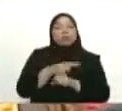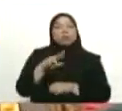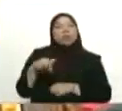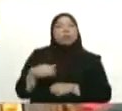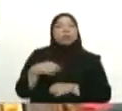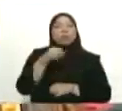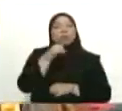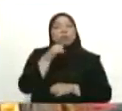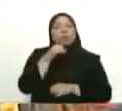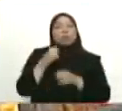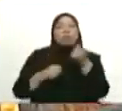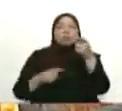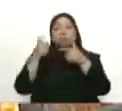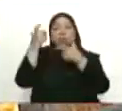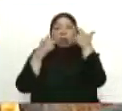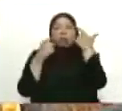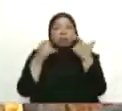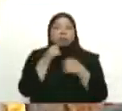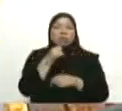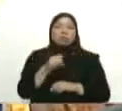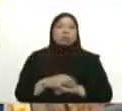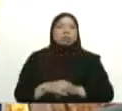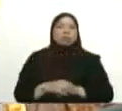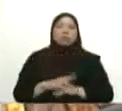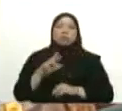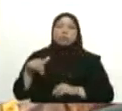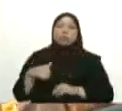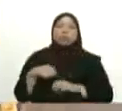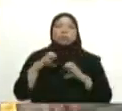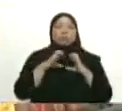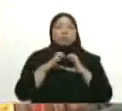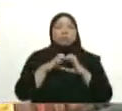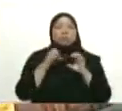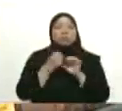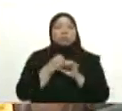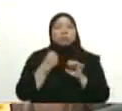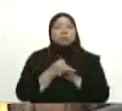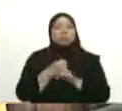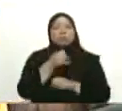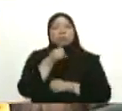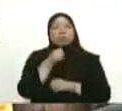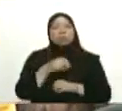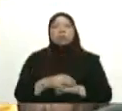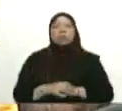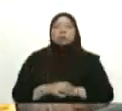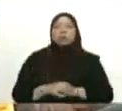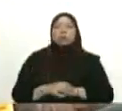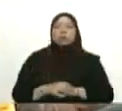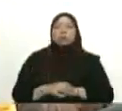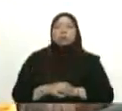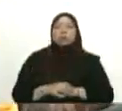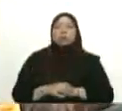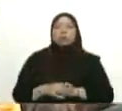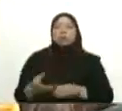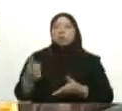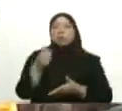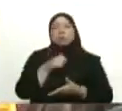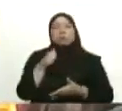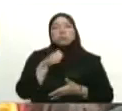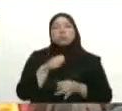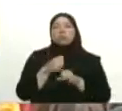el comandante Chávez tenía en su corazón comandante Chávez podía haberse ido para allá para que sea papá